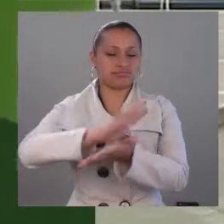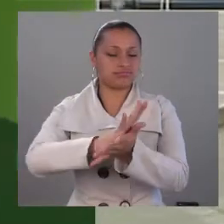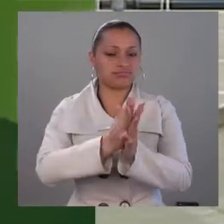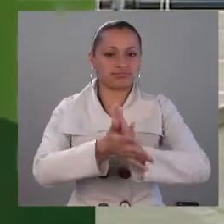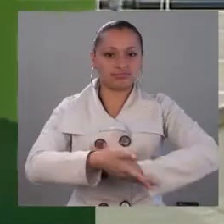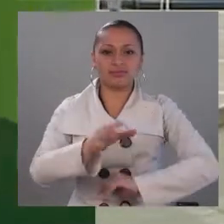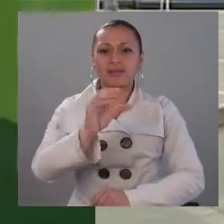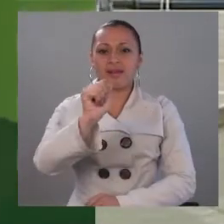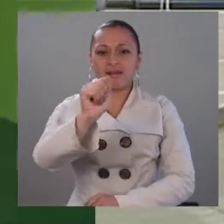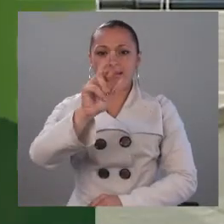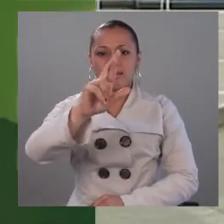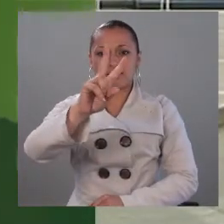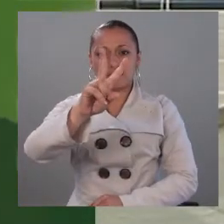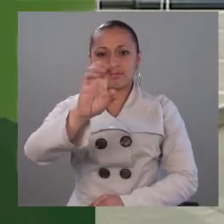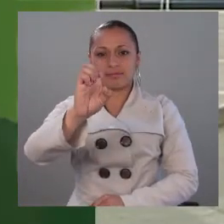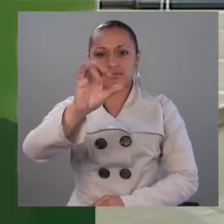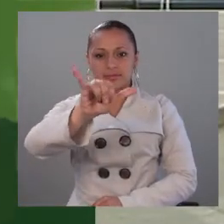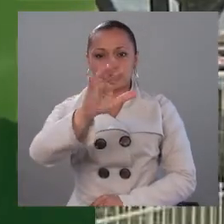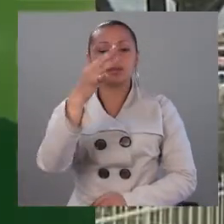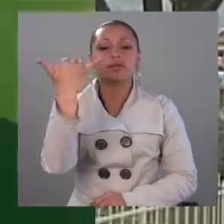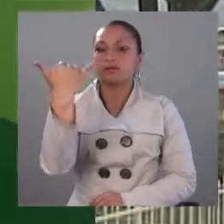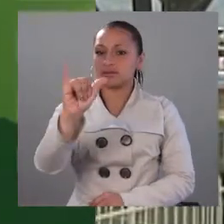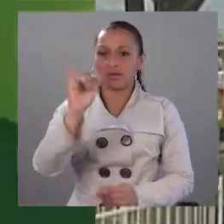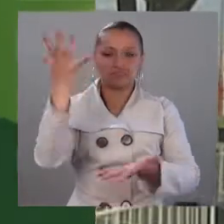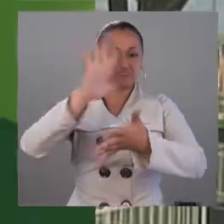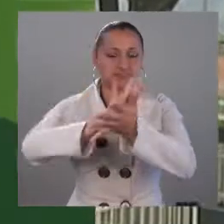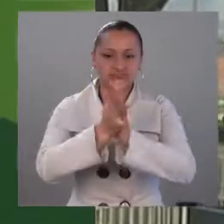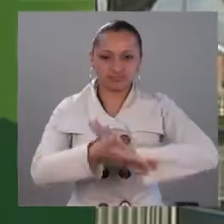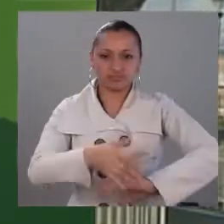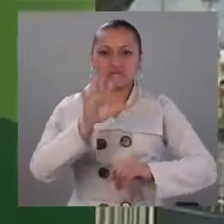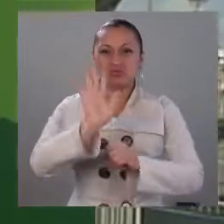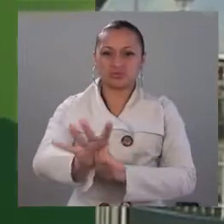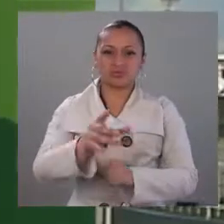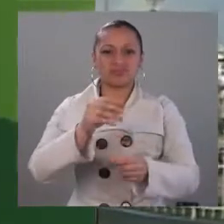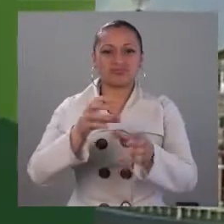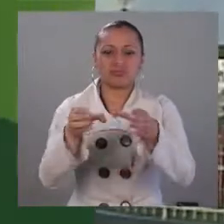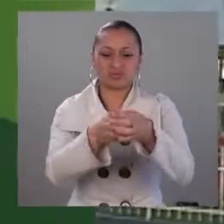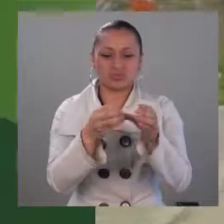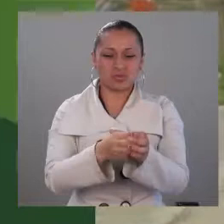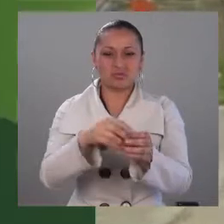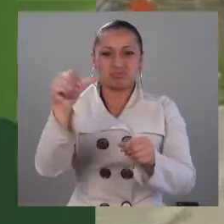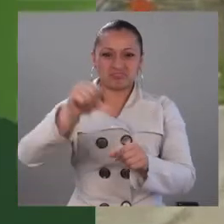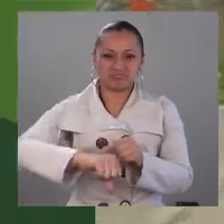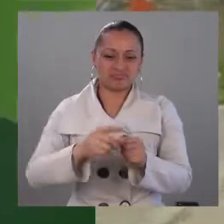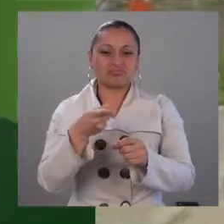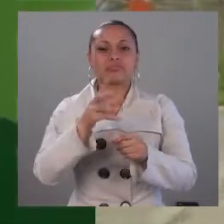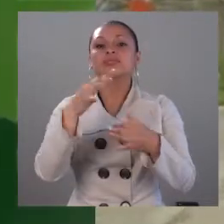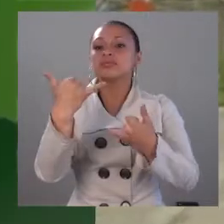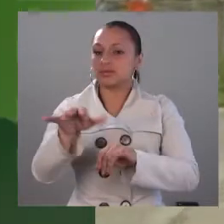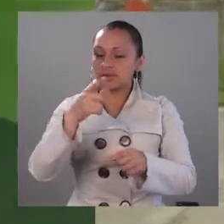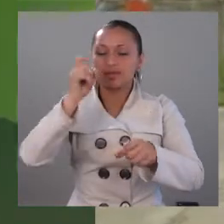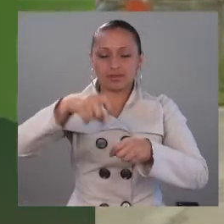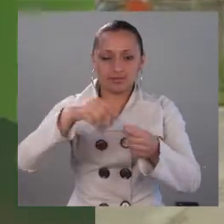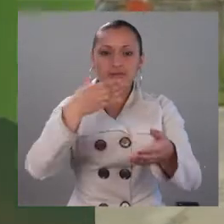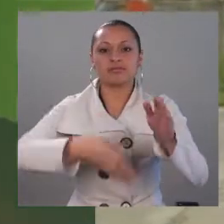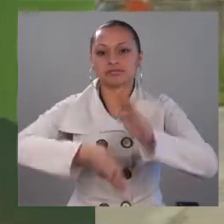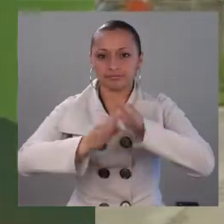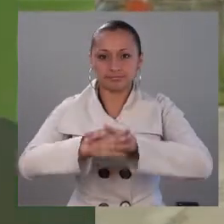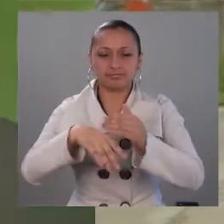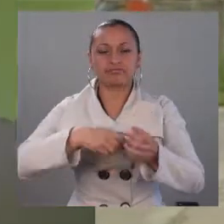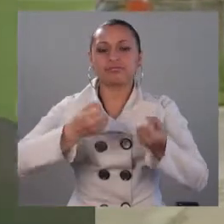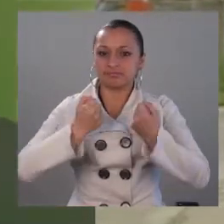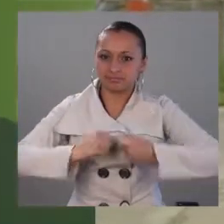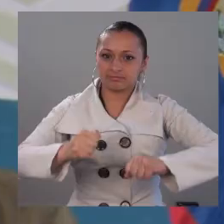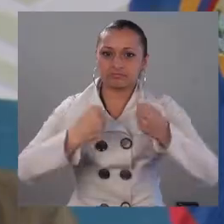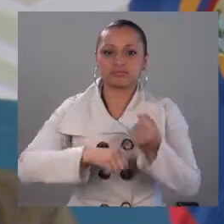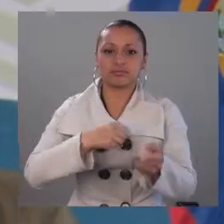alias Arbey, que operaba en Policarpa, e insistió en su compromiso para acabar con todas las estructuras criminales que aún delinquen en Nariño. Nosotros lo